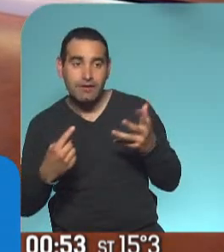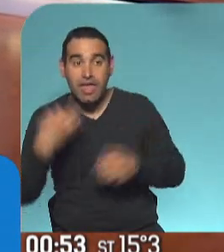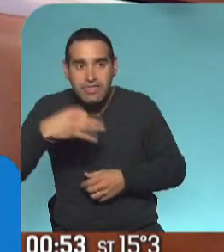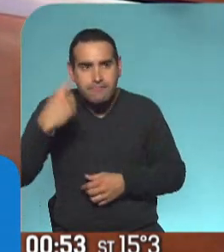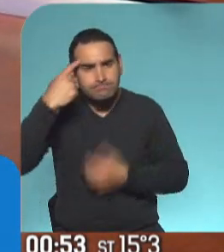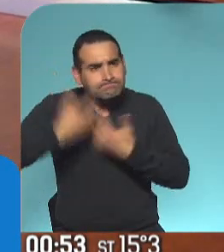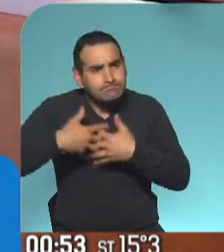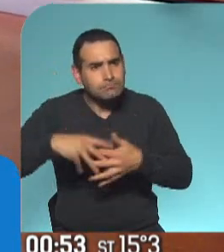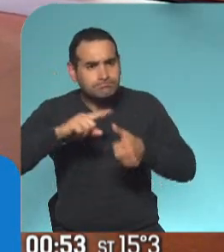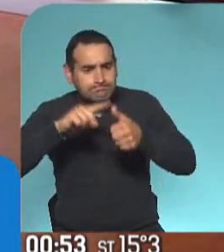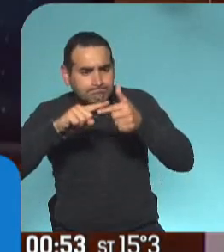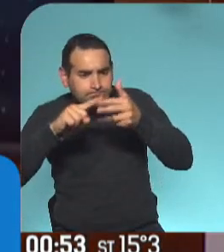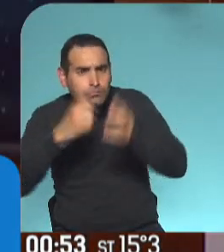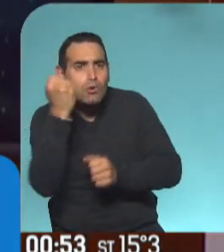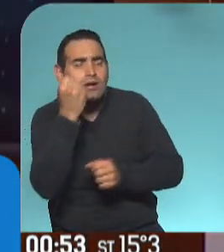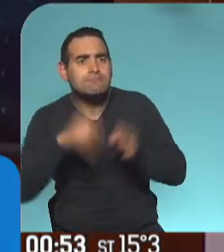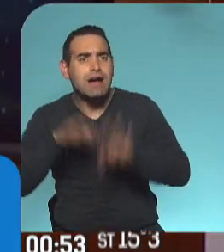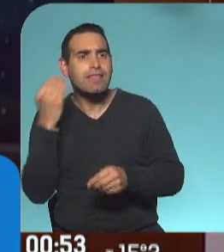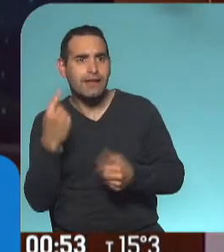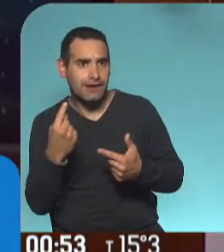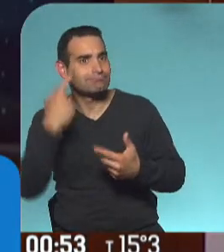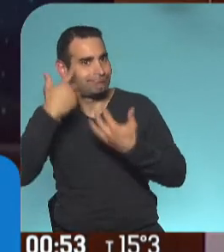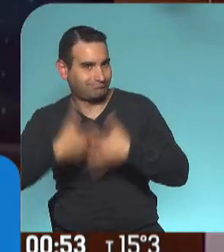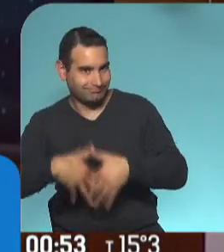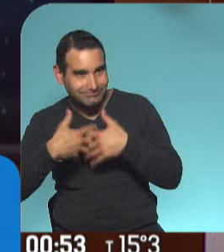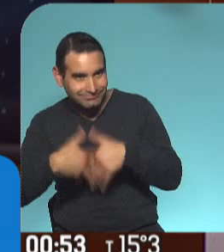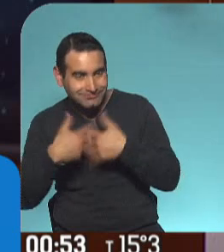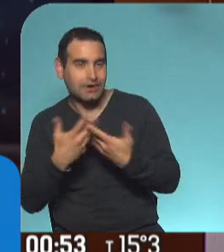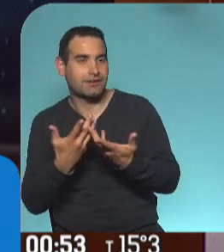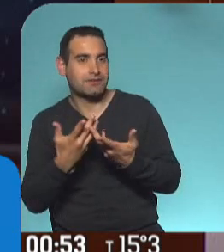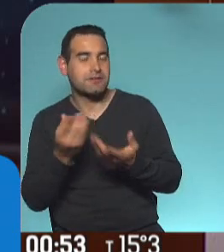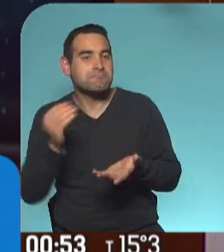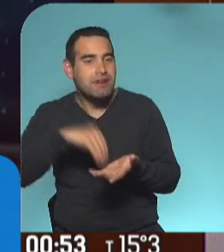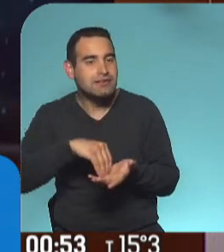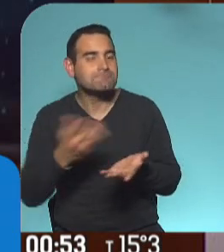en seguir fogoneando un sistema